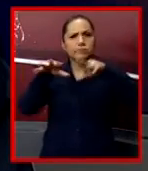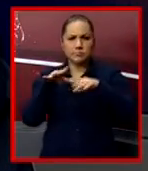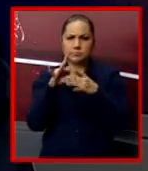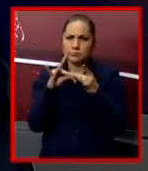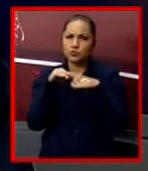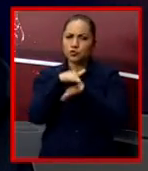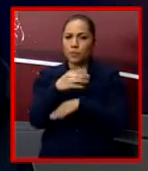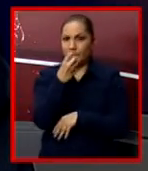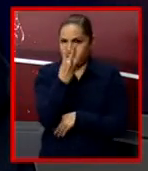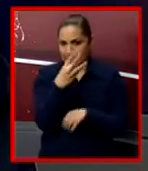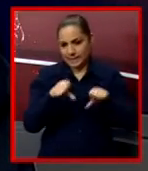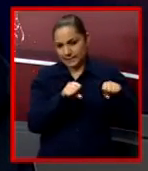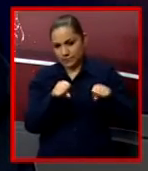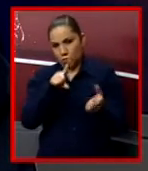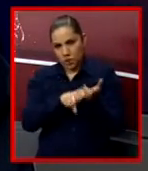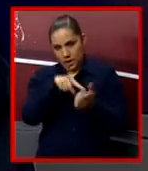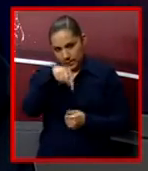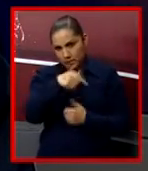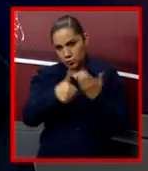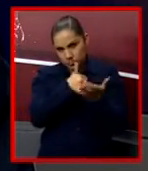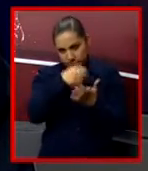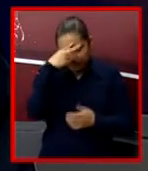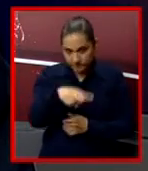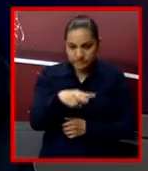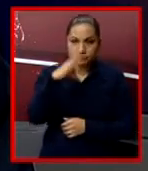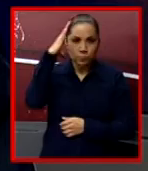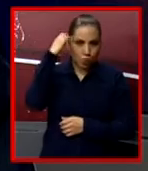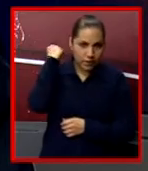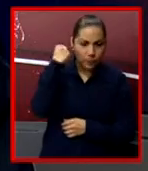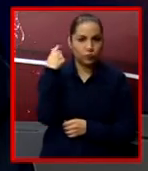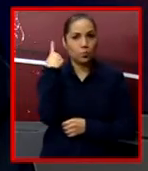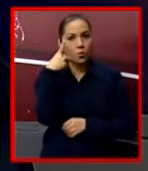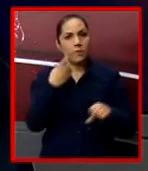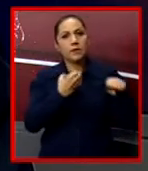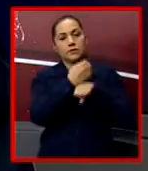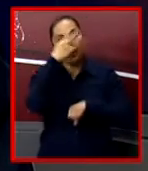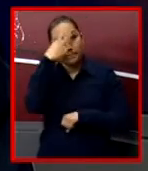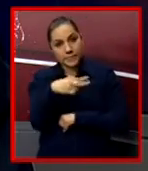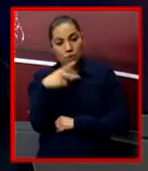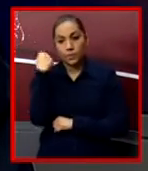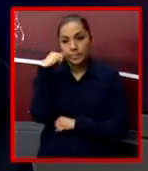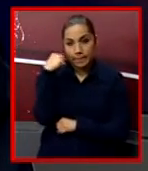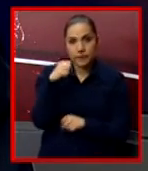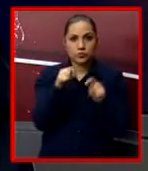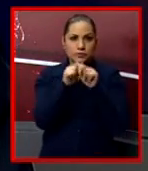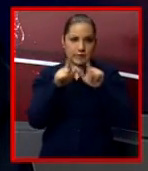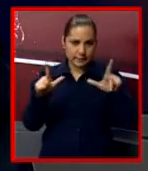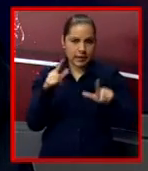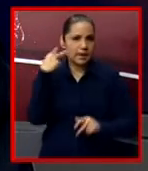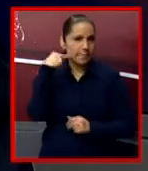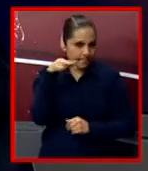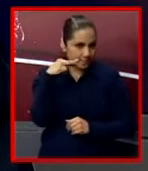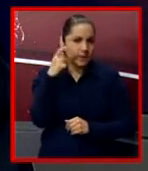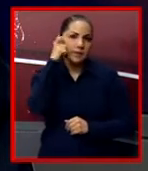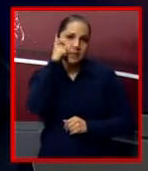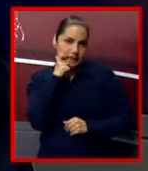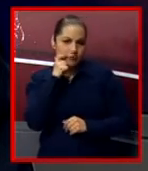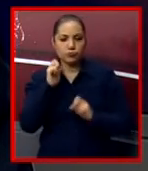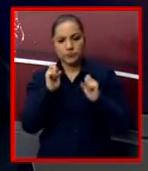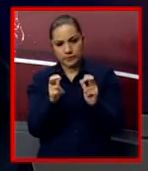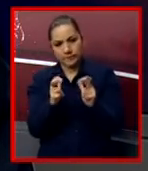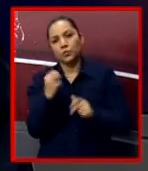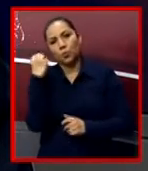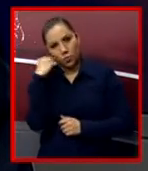que en septiembre tuvieron lugar en Ciudad de México, Morelos, Puebla, Estado de México, Tabasco, Tlaxcala, Veracruz, Guerrero, Chiapas y Oaxaca.